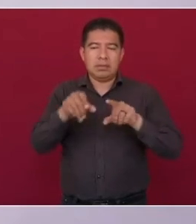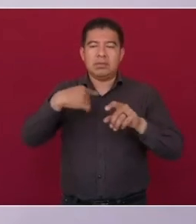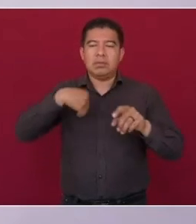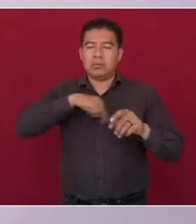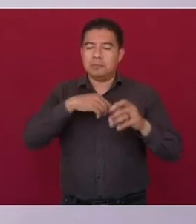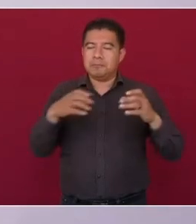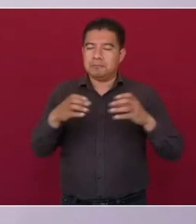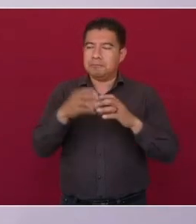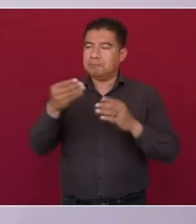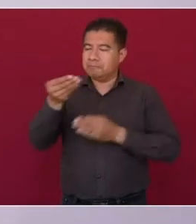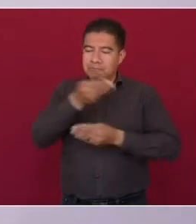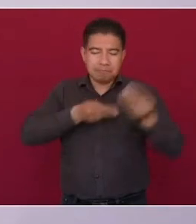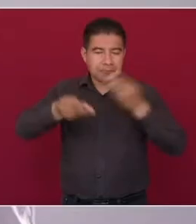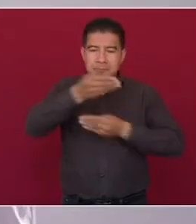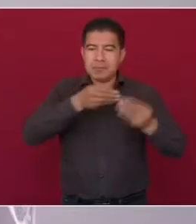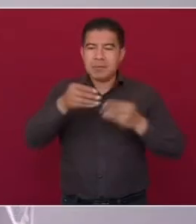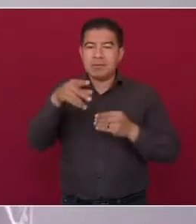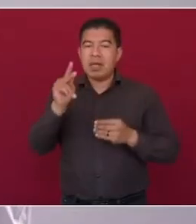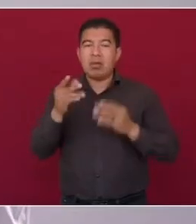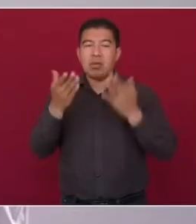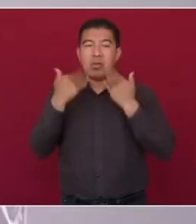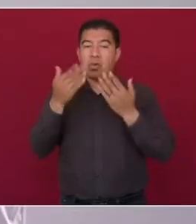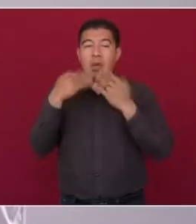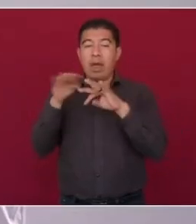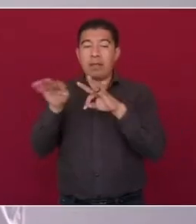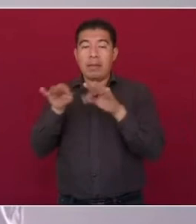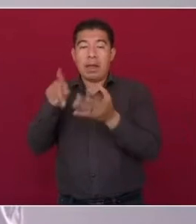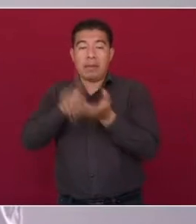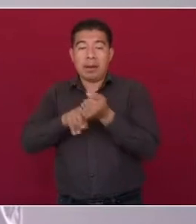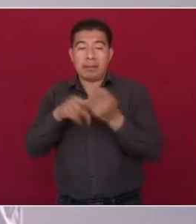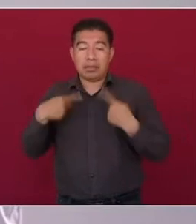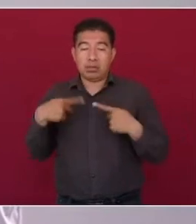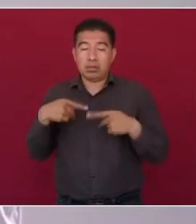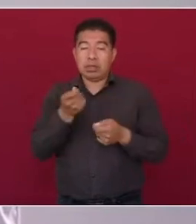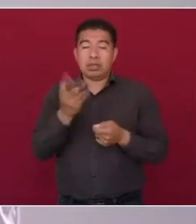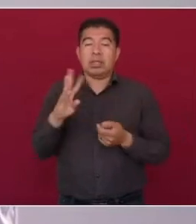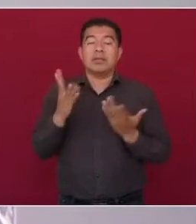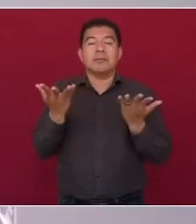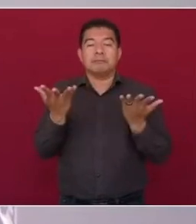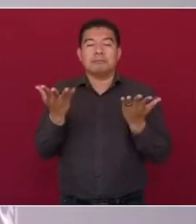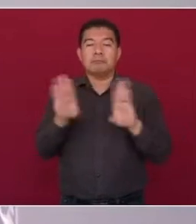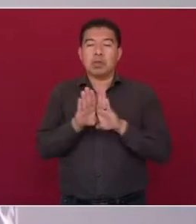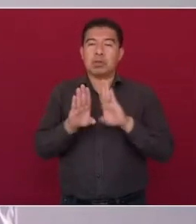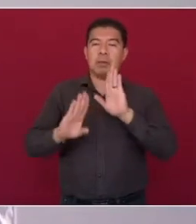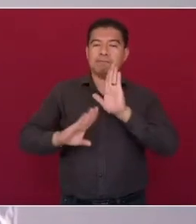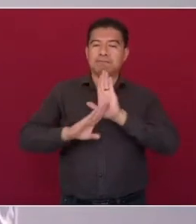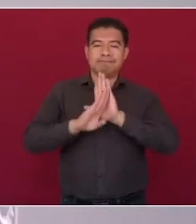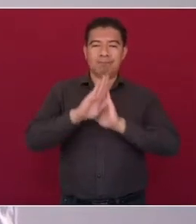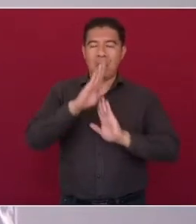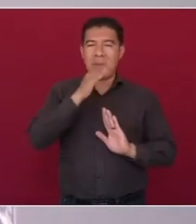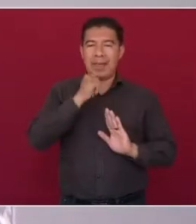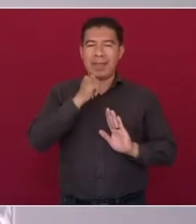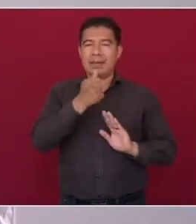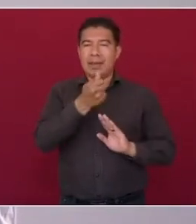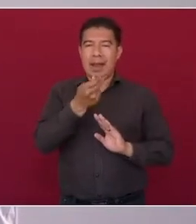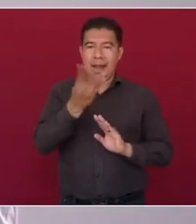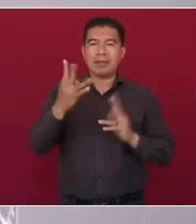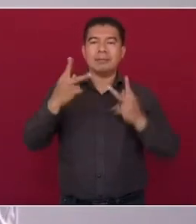podemos tener capital, pero si no tenemos trabajadores, no salimos adelante. Los trabajadores